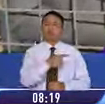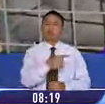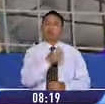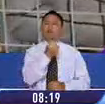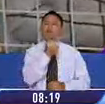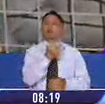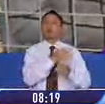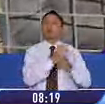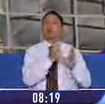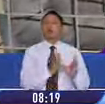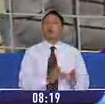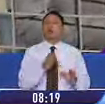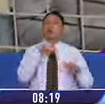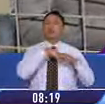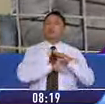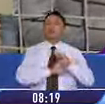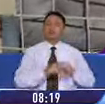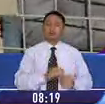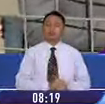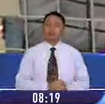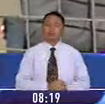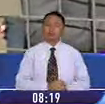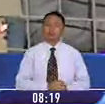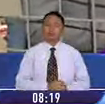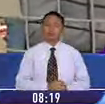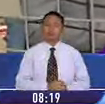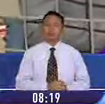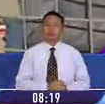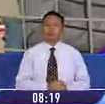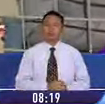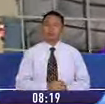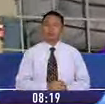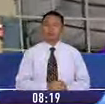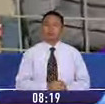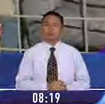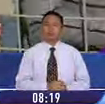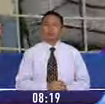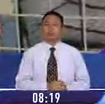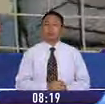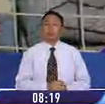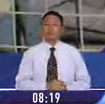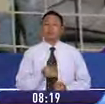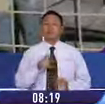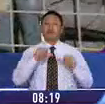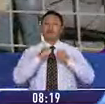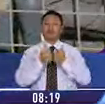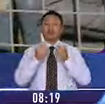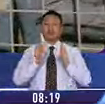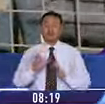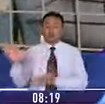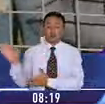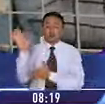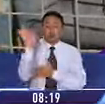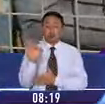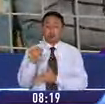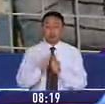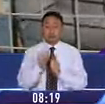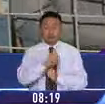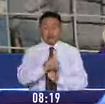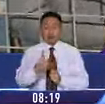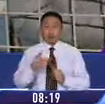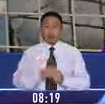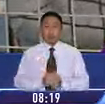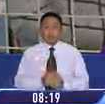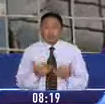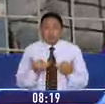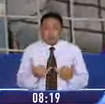tendrían que ingresar para sacar las pertenencias? No, o sea, tendría que venir los delegados de cada asambleísta, no sé, o sea, eso tendríamos que coordinar. Como dije,